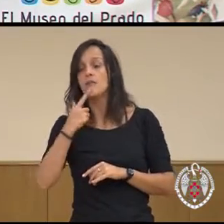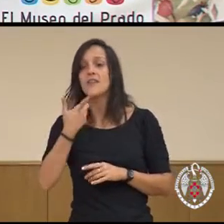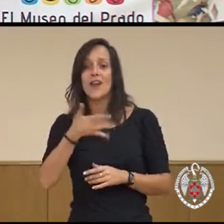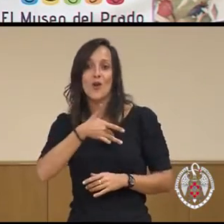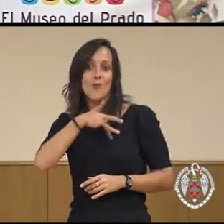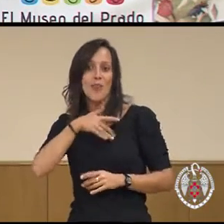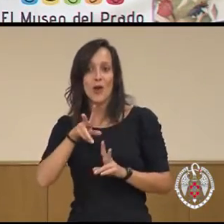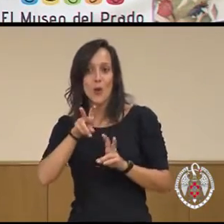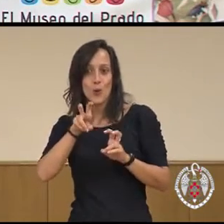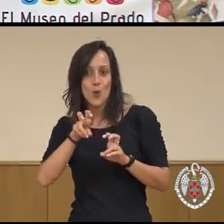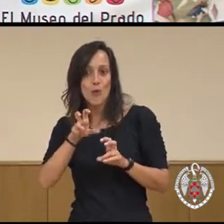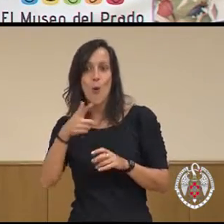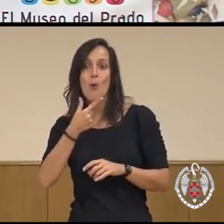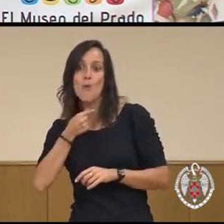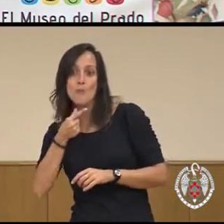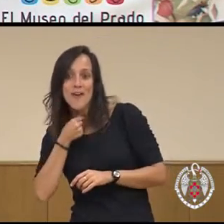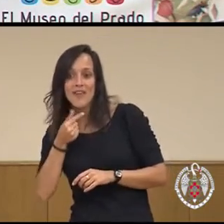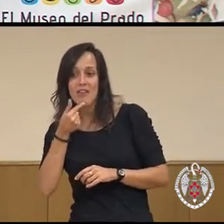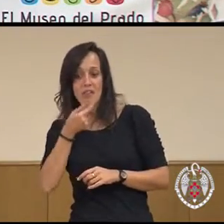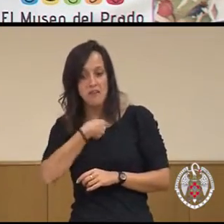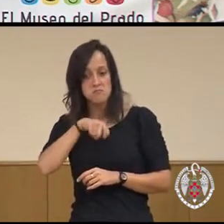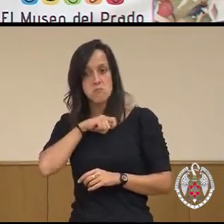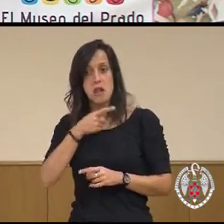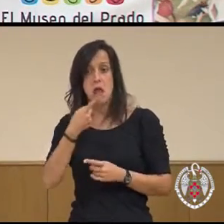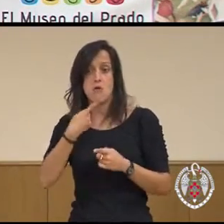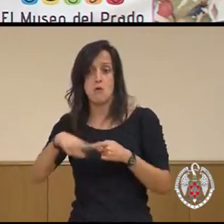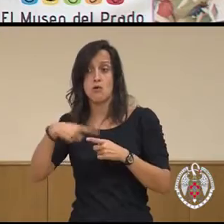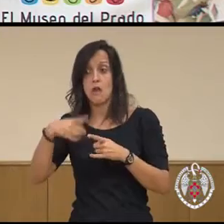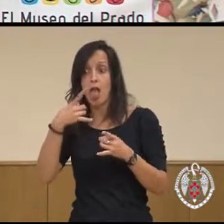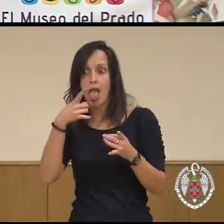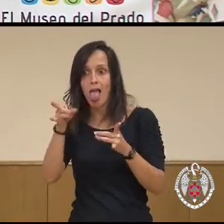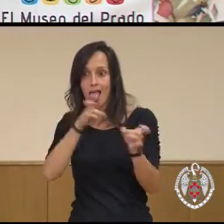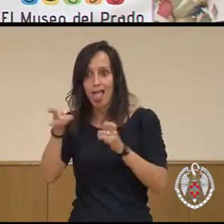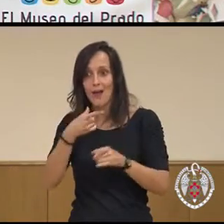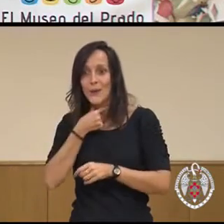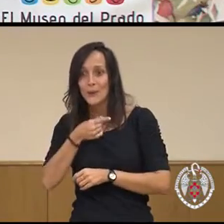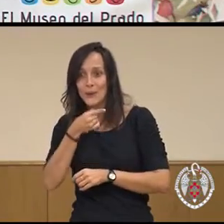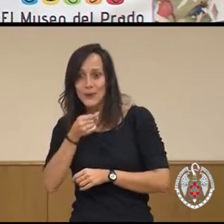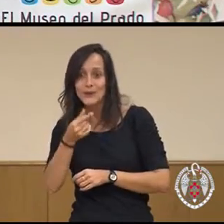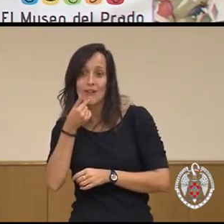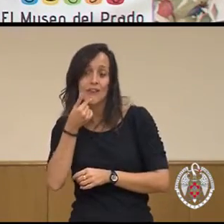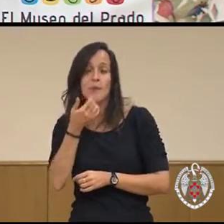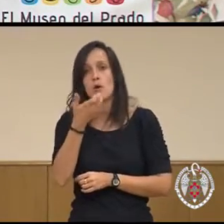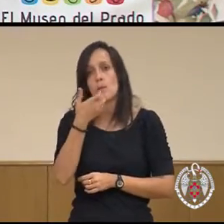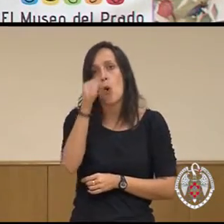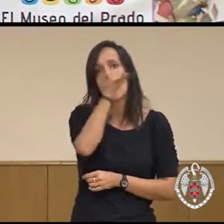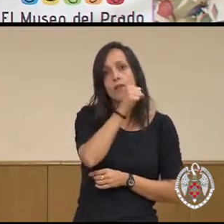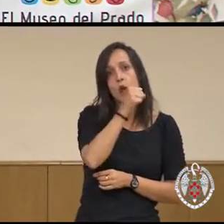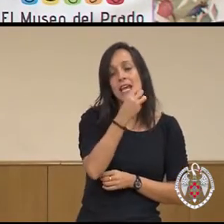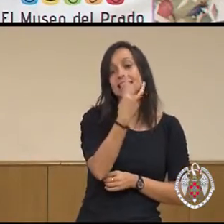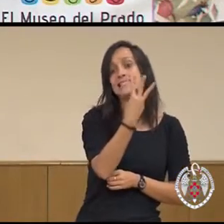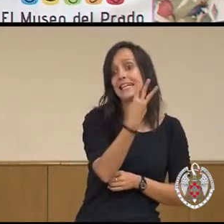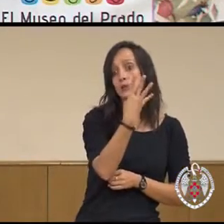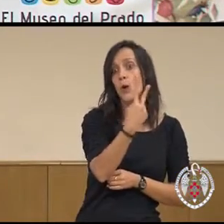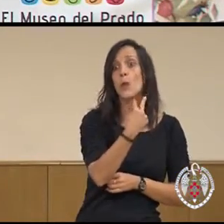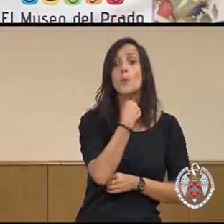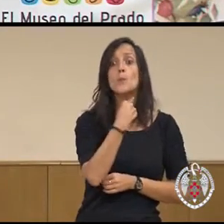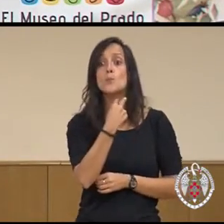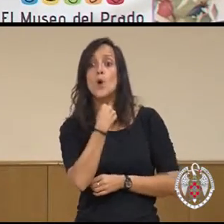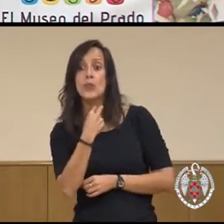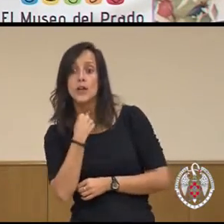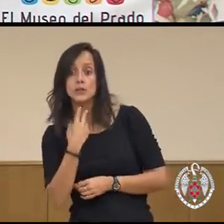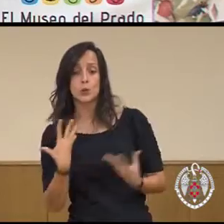lo que gustaba a España, la aristocracia, eran canciones a cuatro voces acompañadas siempre de la guitarra, en